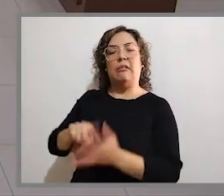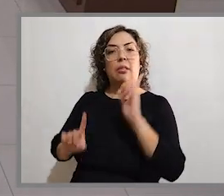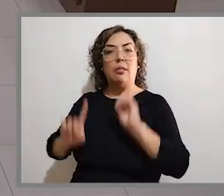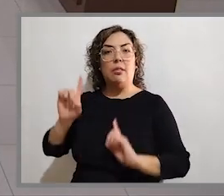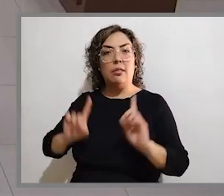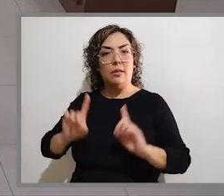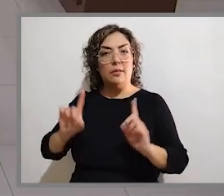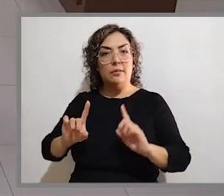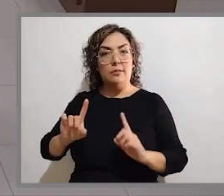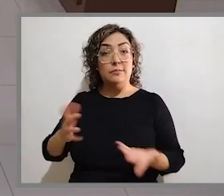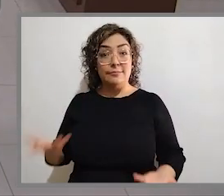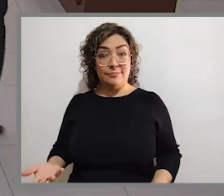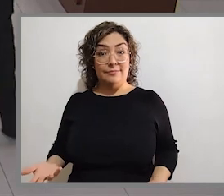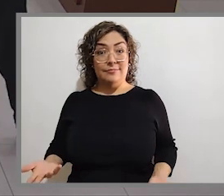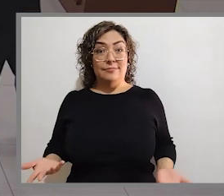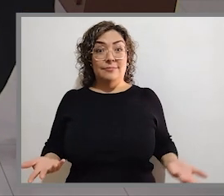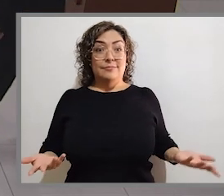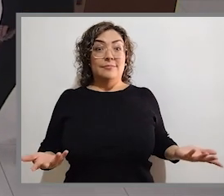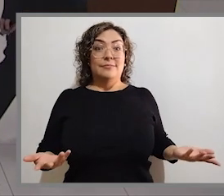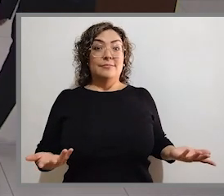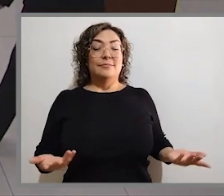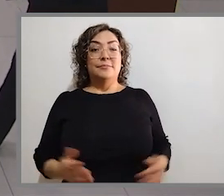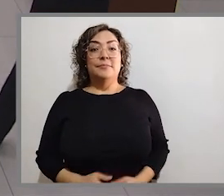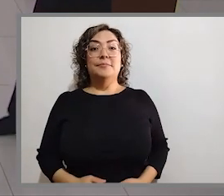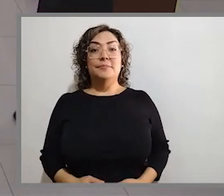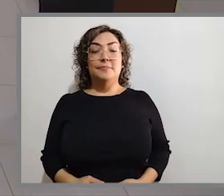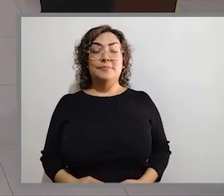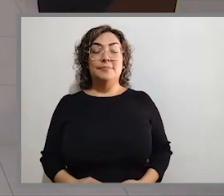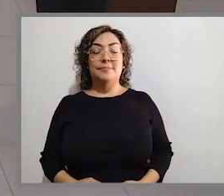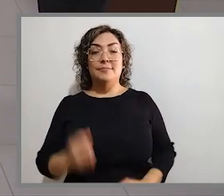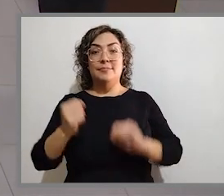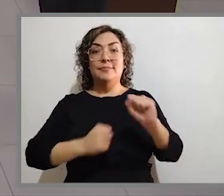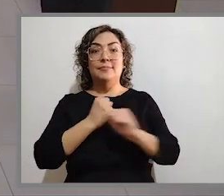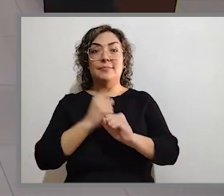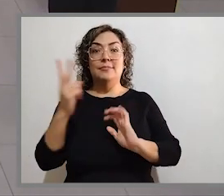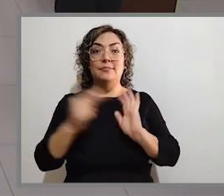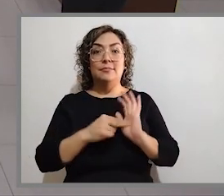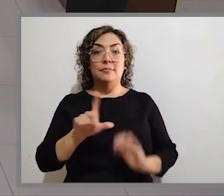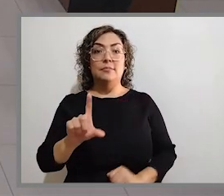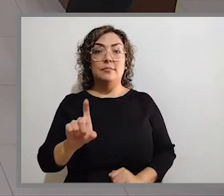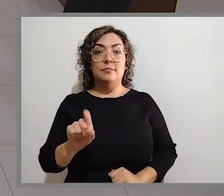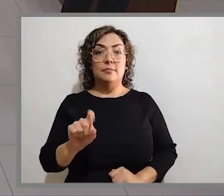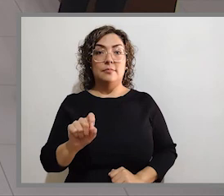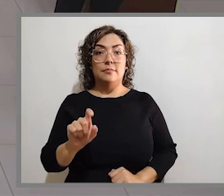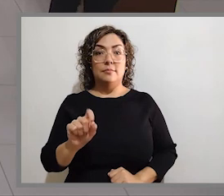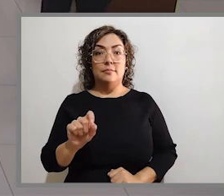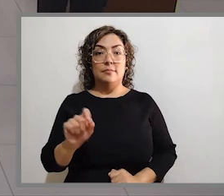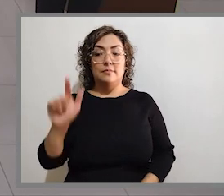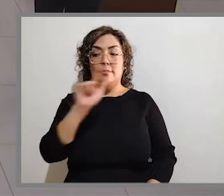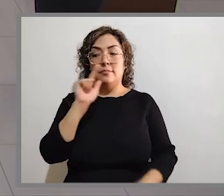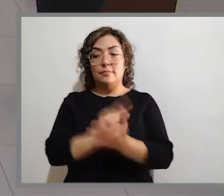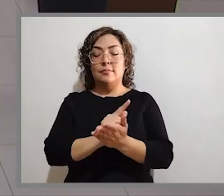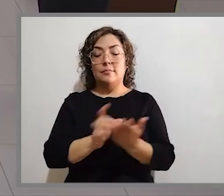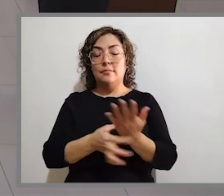violencia, que aparentemente es nuevo porque es hasta 2020 que se regula, que se legisla al respecto, en